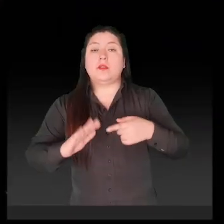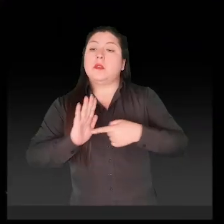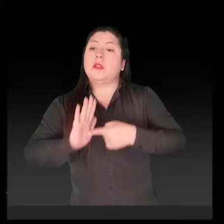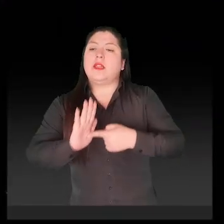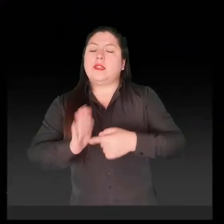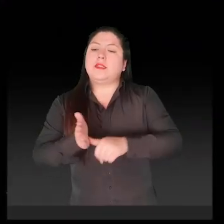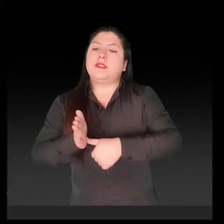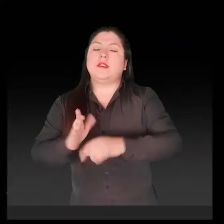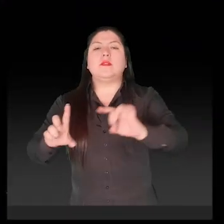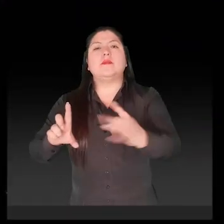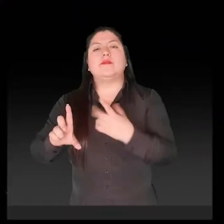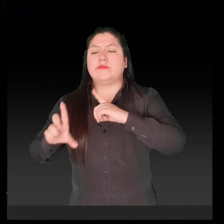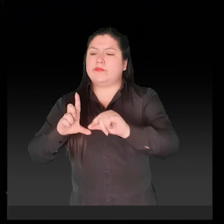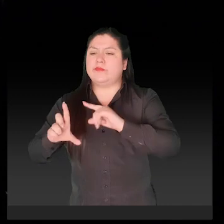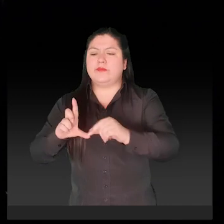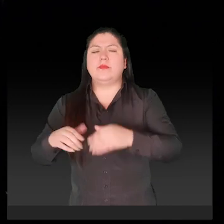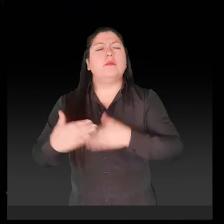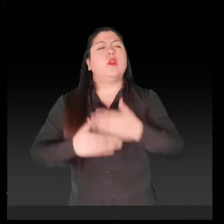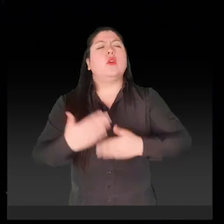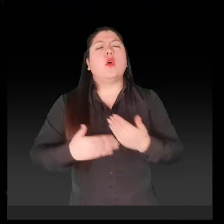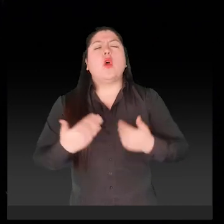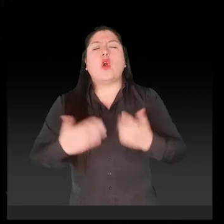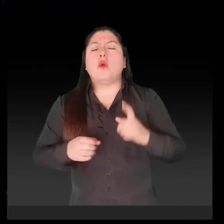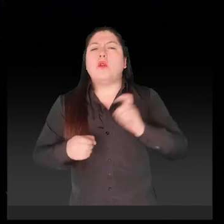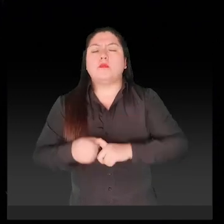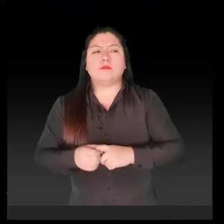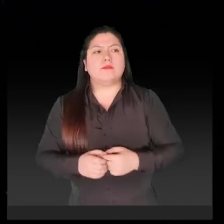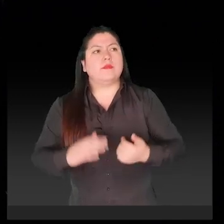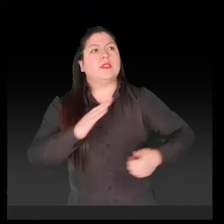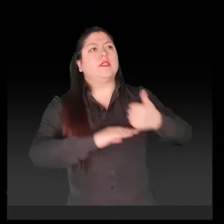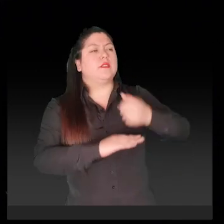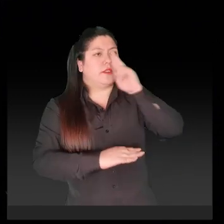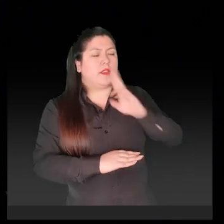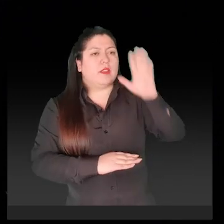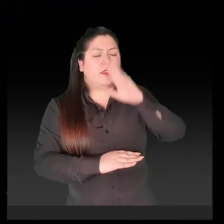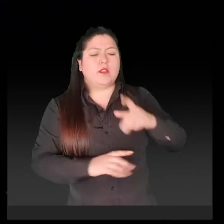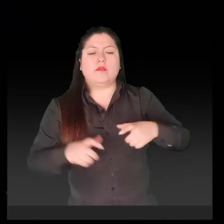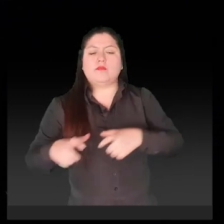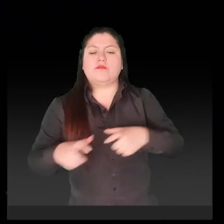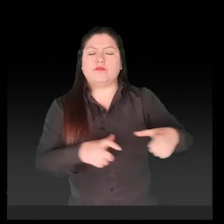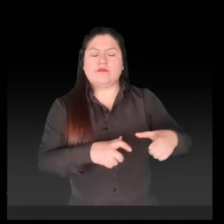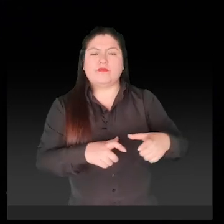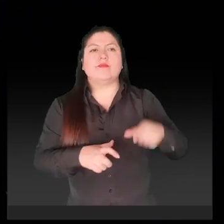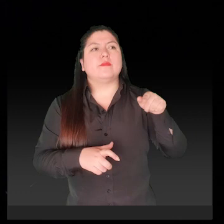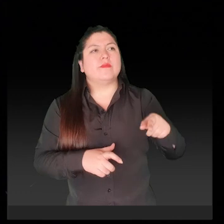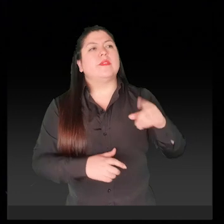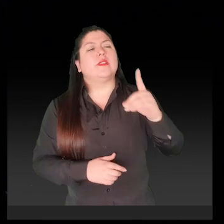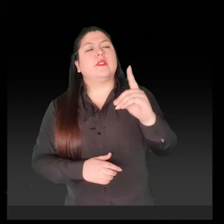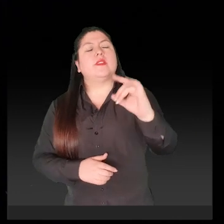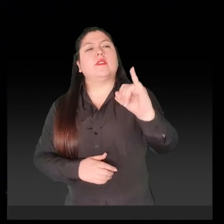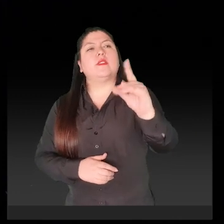Bueno, viene la hora de la presentación de la cédula digital en funcionamiento. Invito a mi director nacional